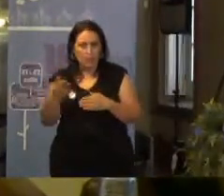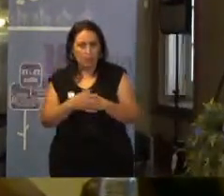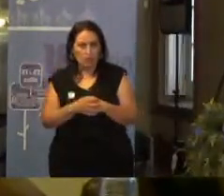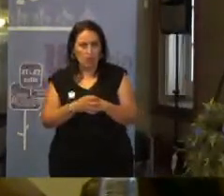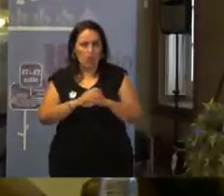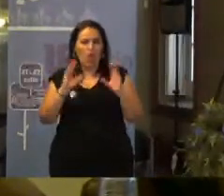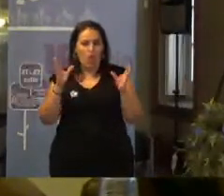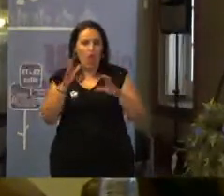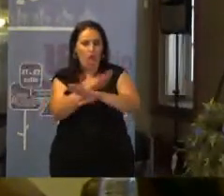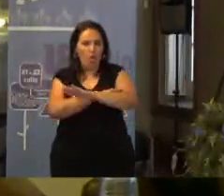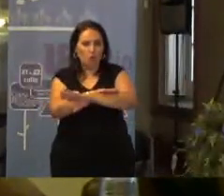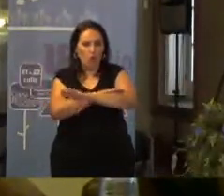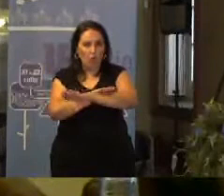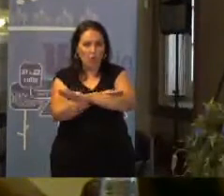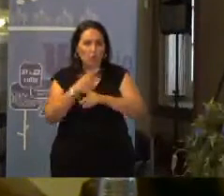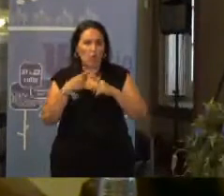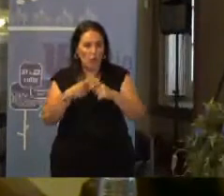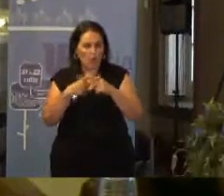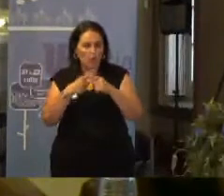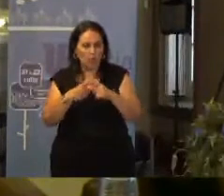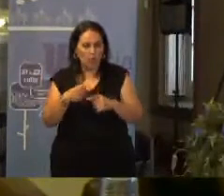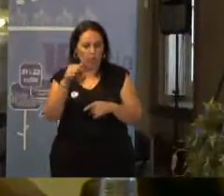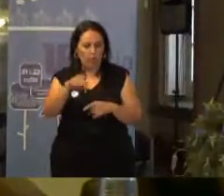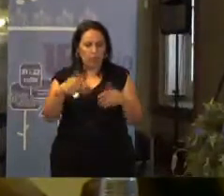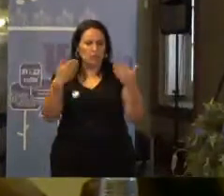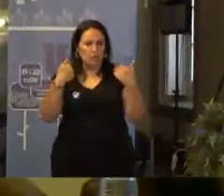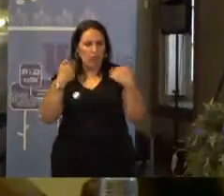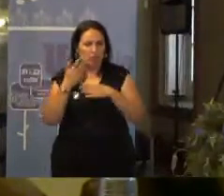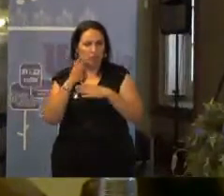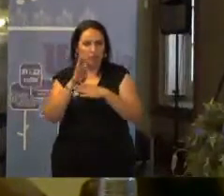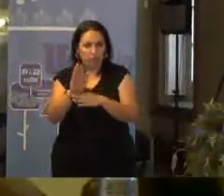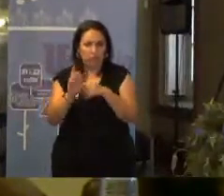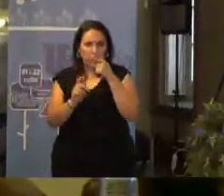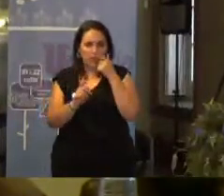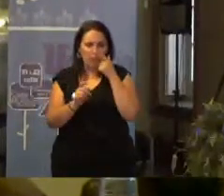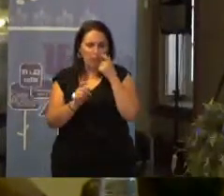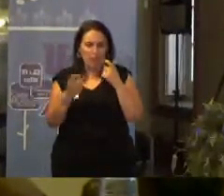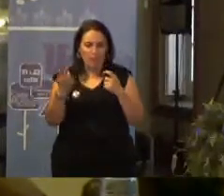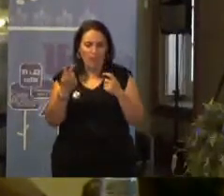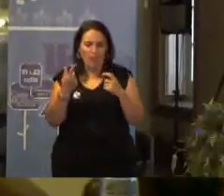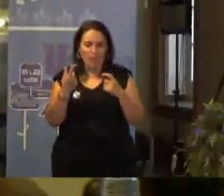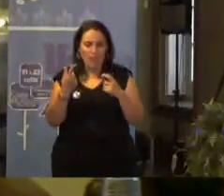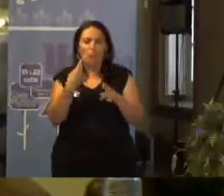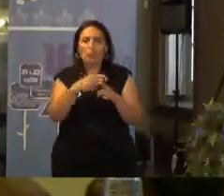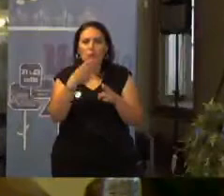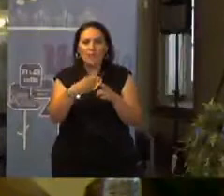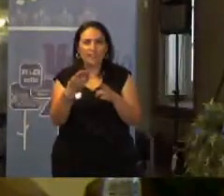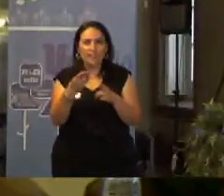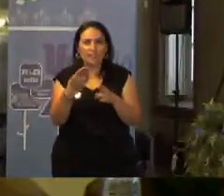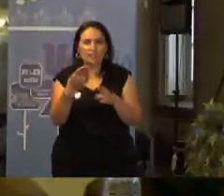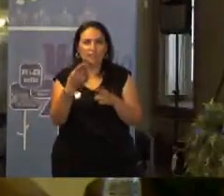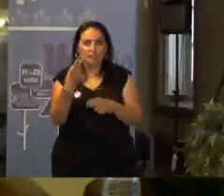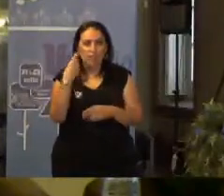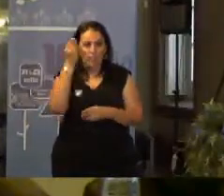ao propio goberno, que se encargaron moito de que todas esas políticas pensadas e